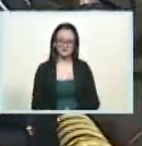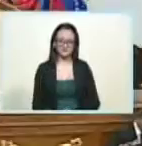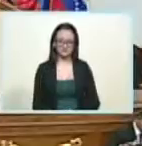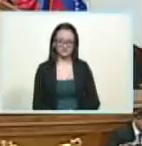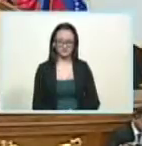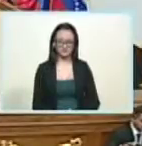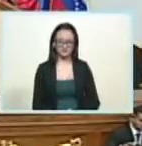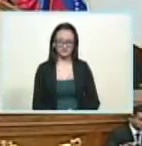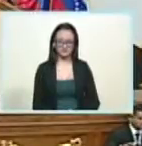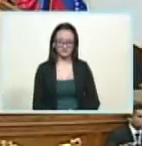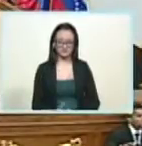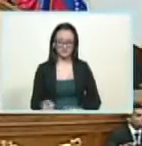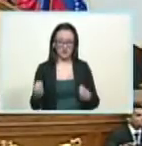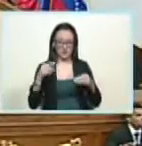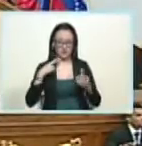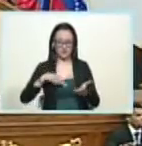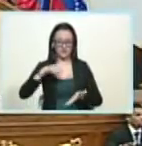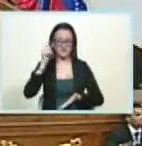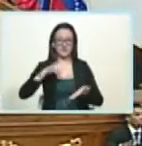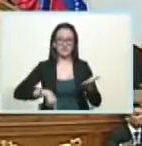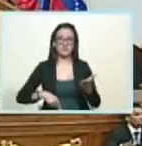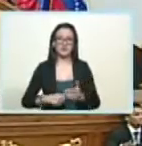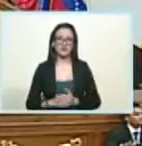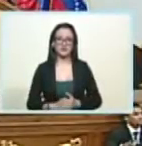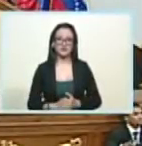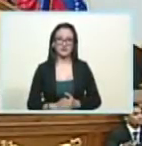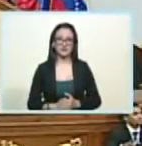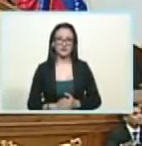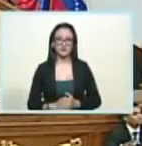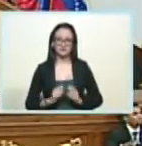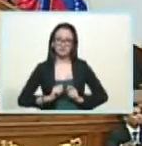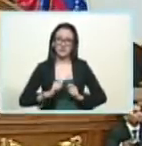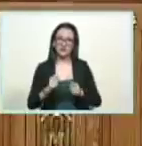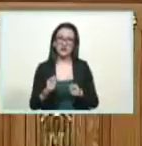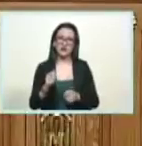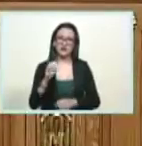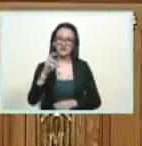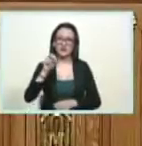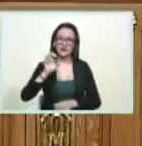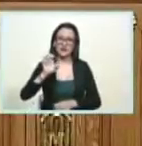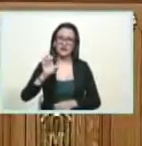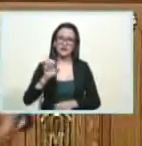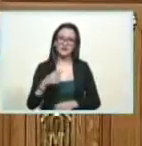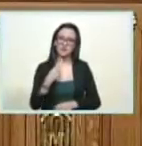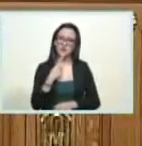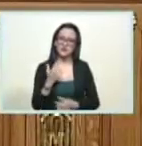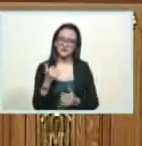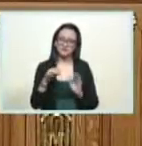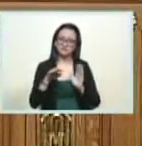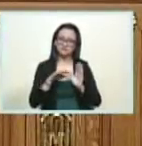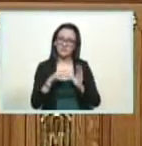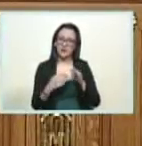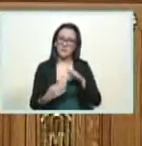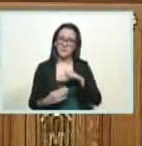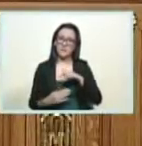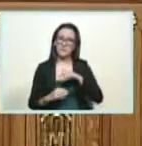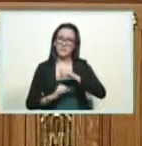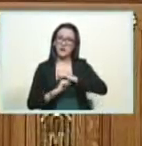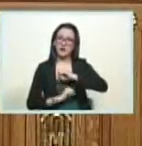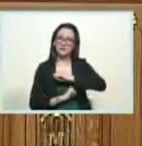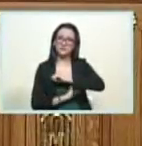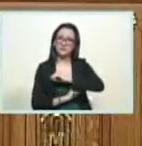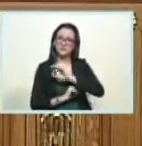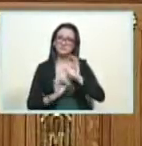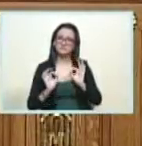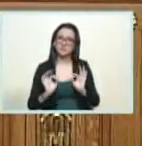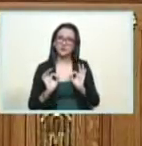Yo de todas maneras agarré el acuerdo y lo firmé. Lo entregué al Consejo Nacional Electoral y dije, esta es la base